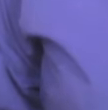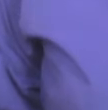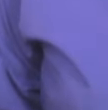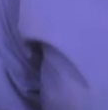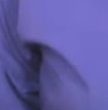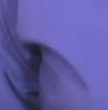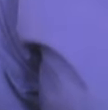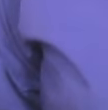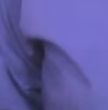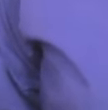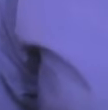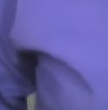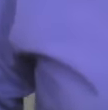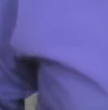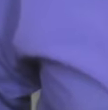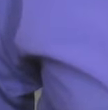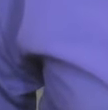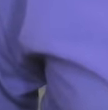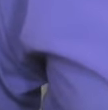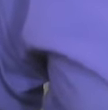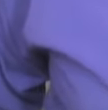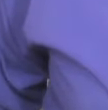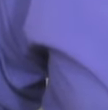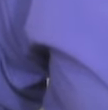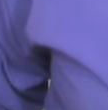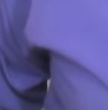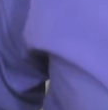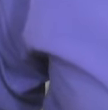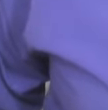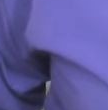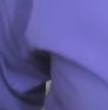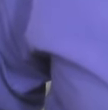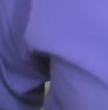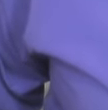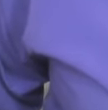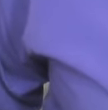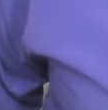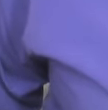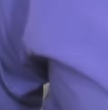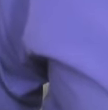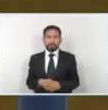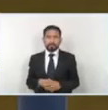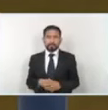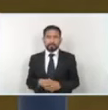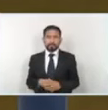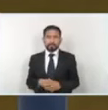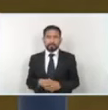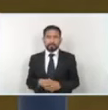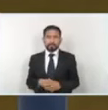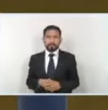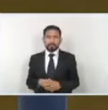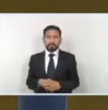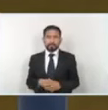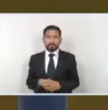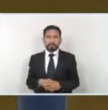miren, para que vean, ya van a ver ahorita. Así que pónganle coco y veamos.